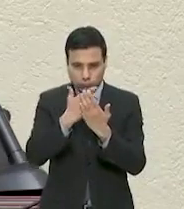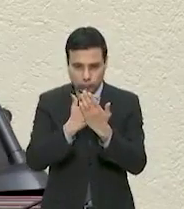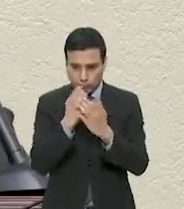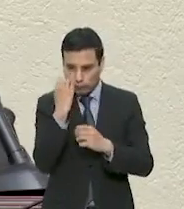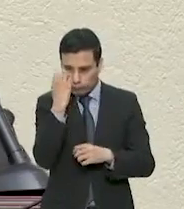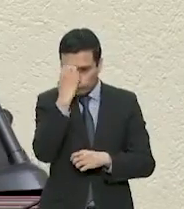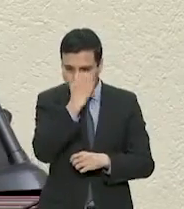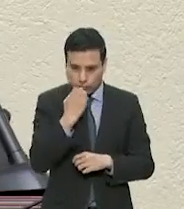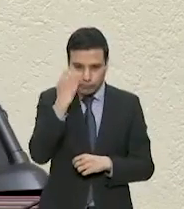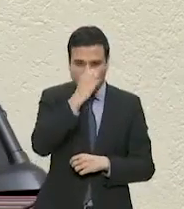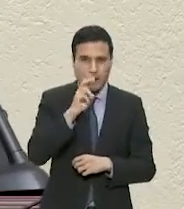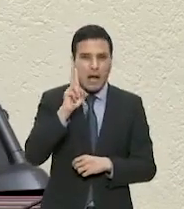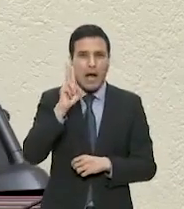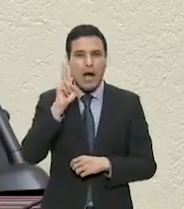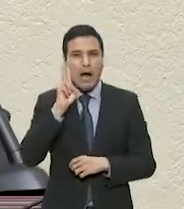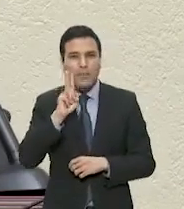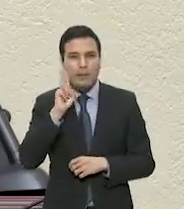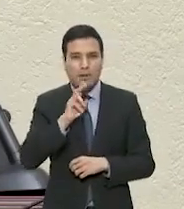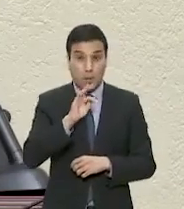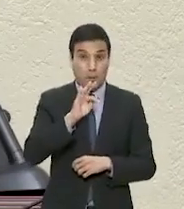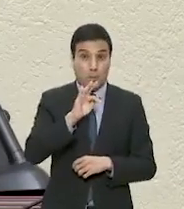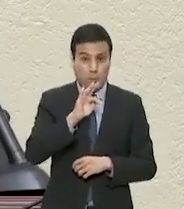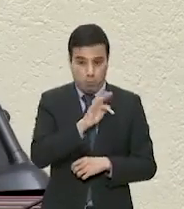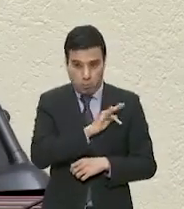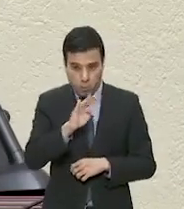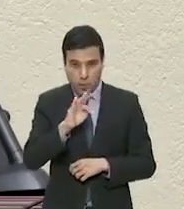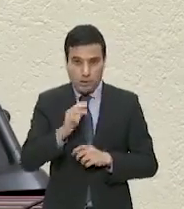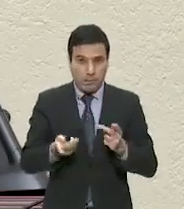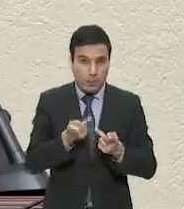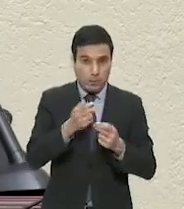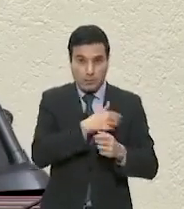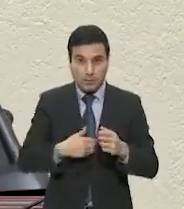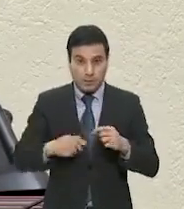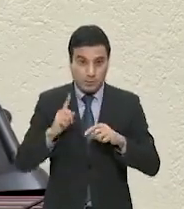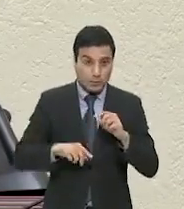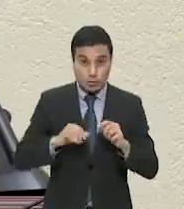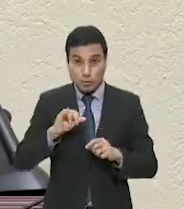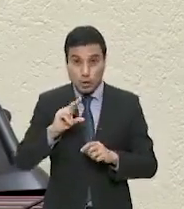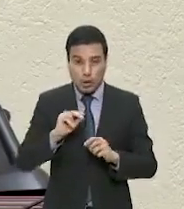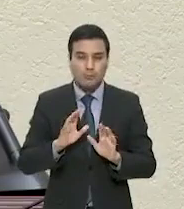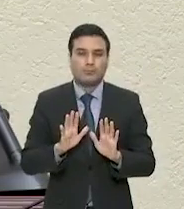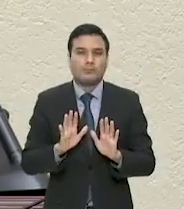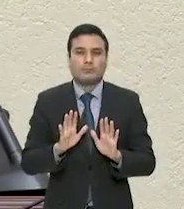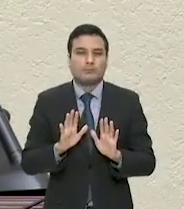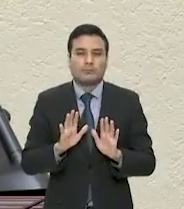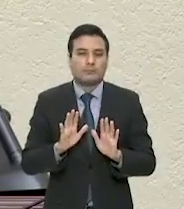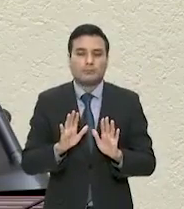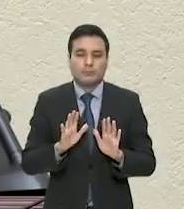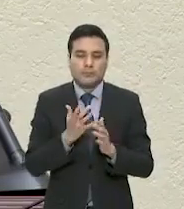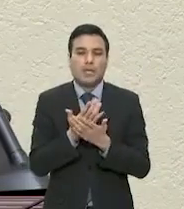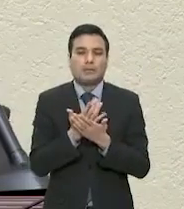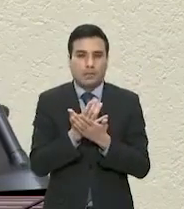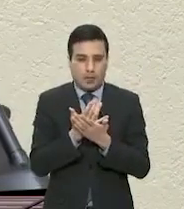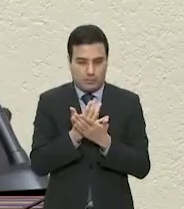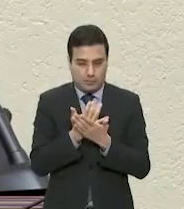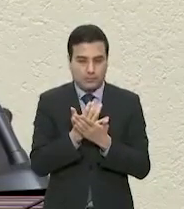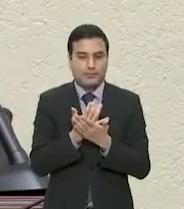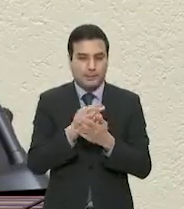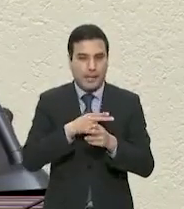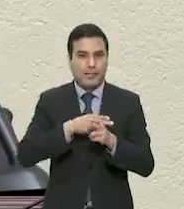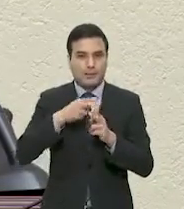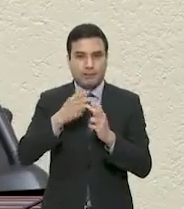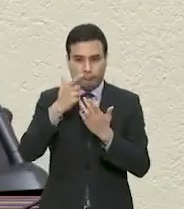para que la revocación de mandatos convocada la misma sigue siendo una eventualidad y no un hecho consumado así lo